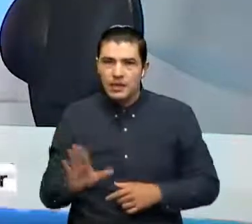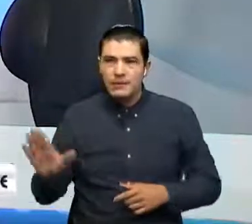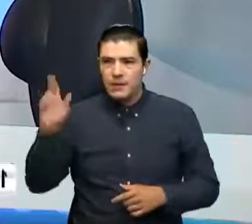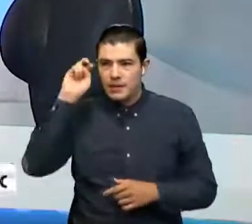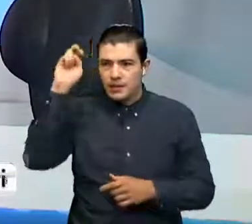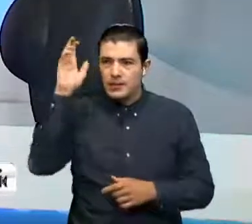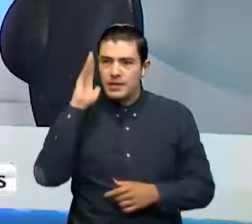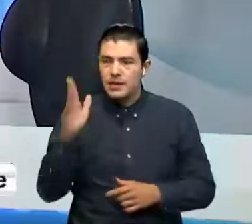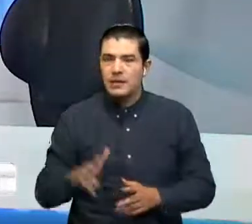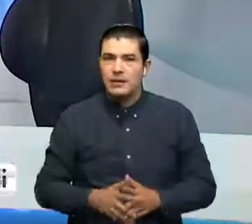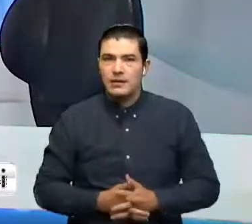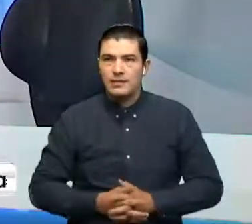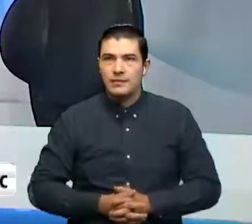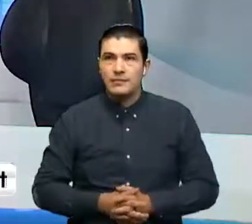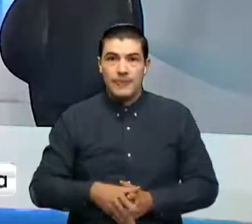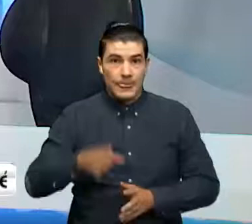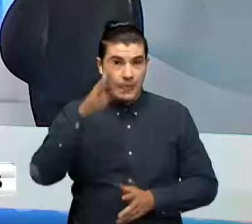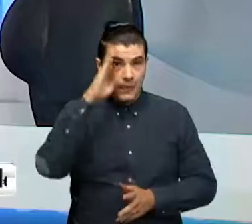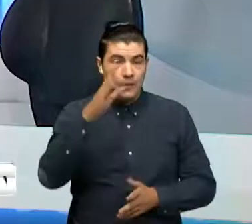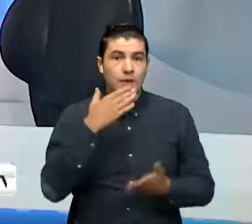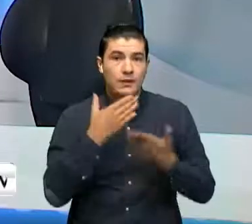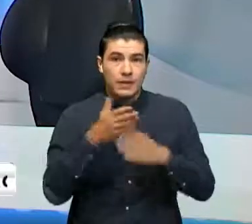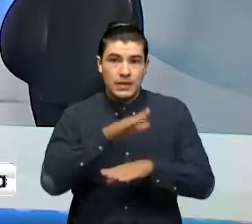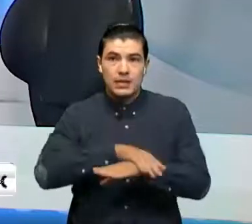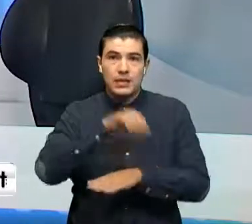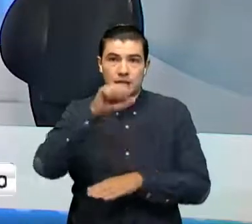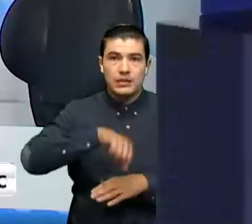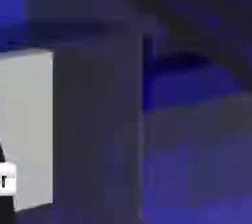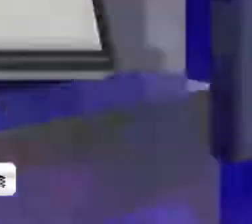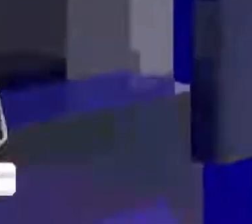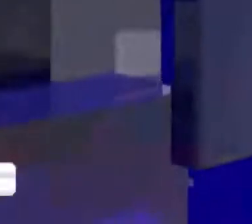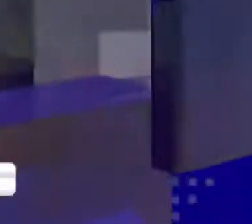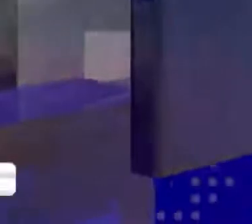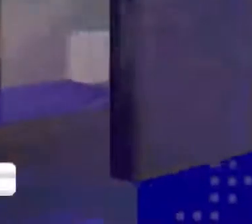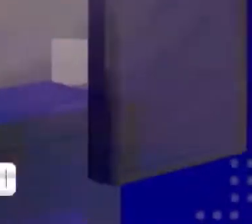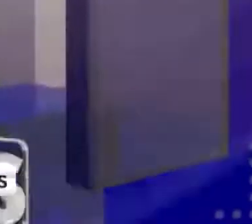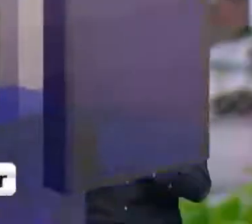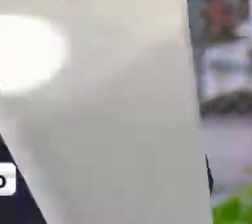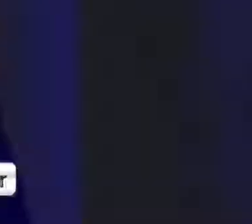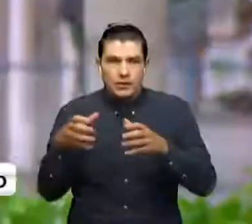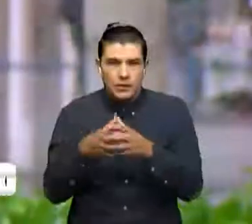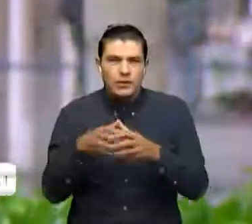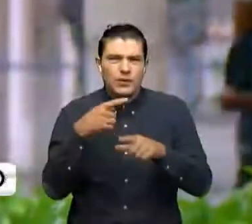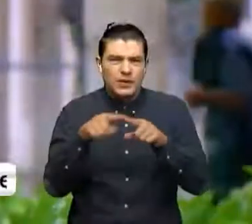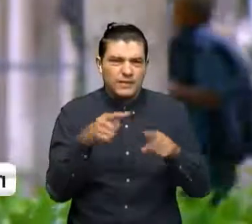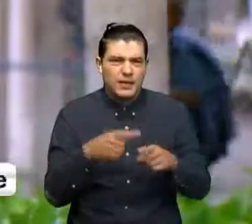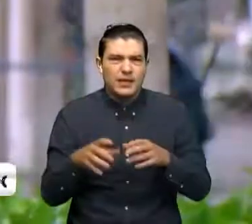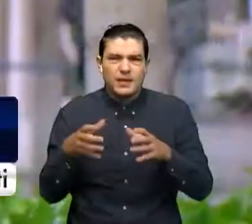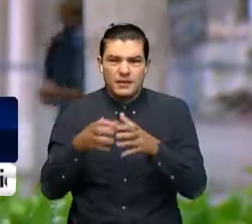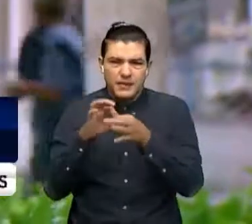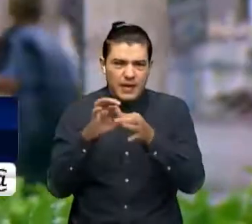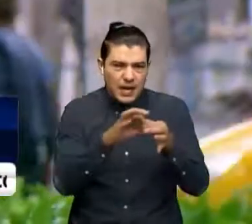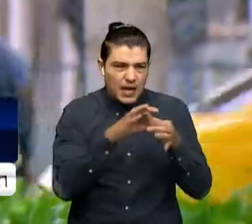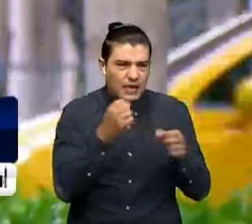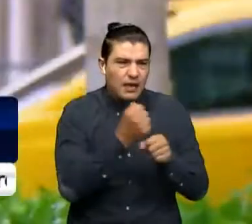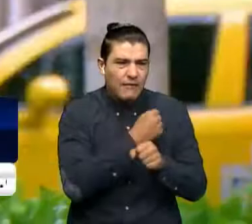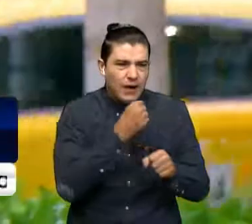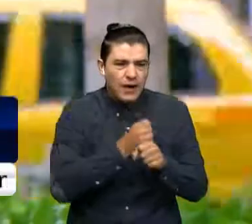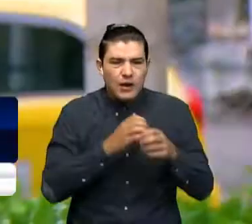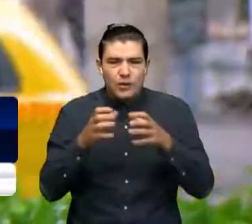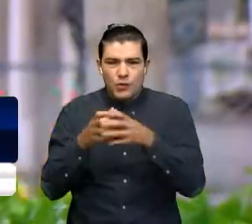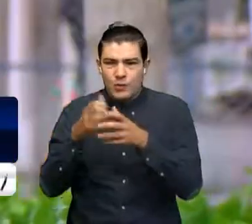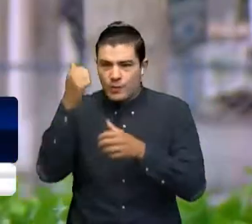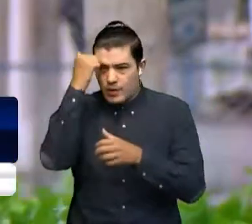Santander? Hola, muy buenas tardes. Pues fueron diferentes los sindicatos que se unieron, entre ellos los de trabajadores, los de docentes de Norte de